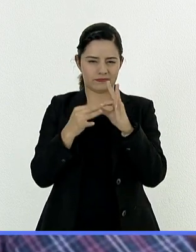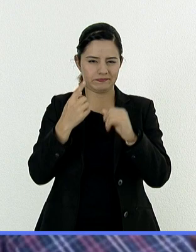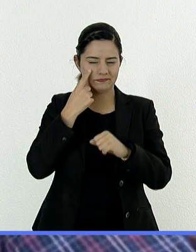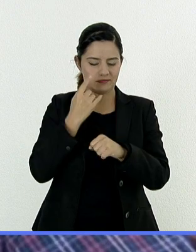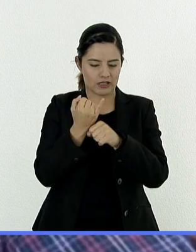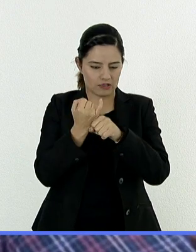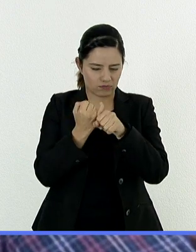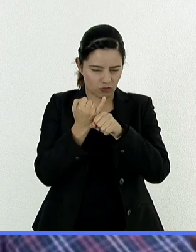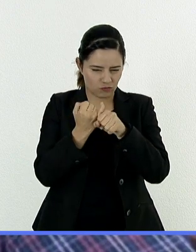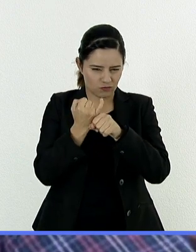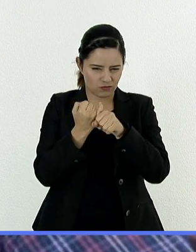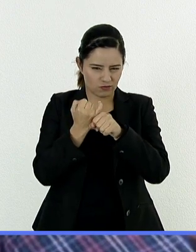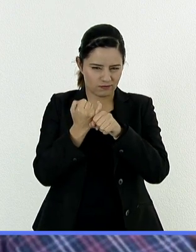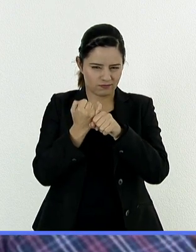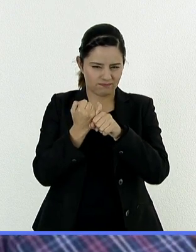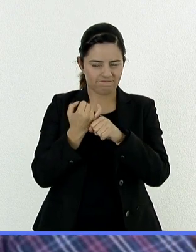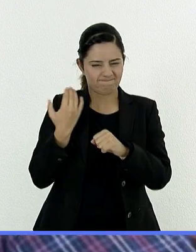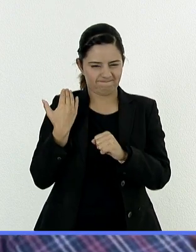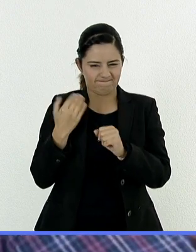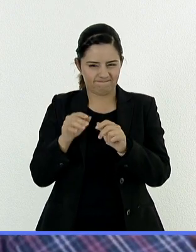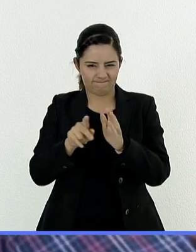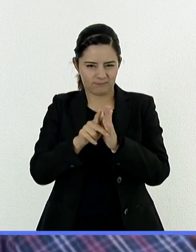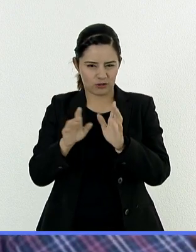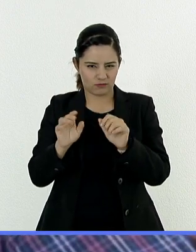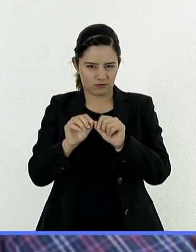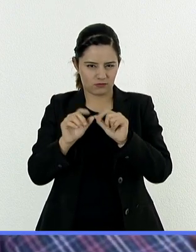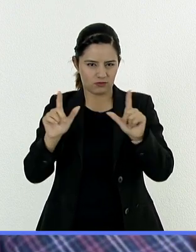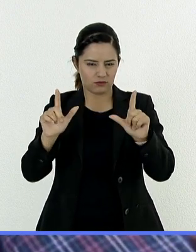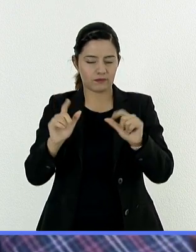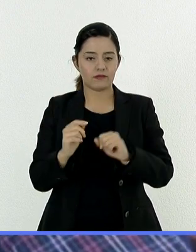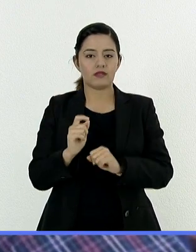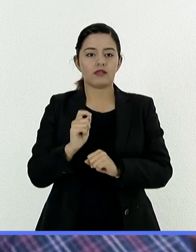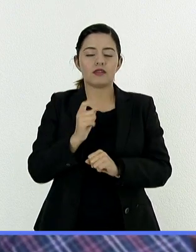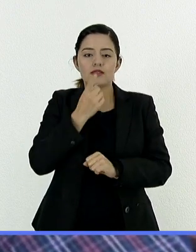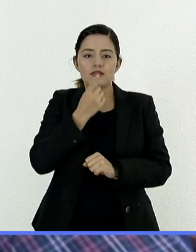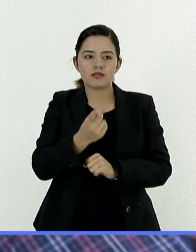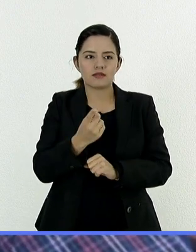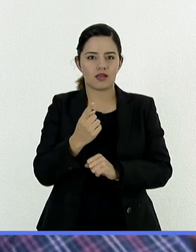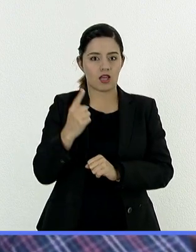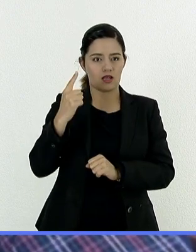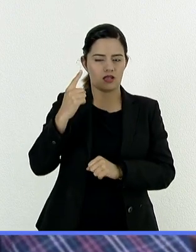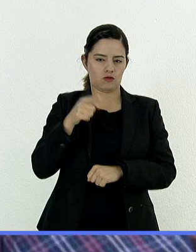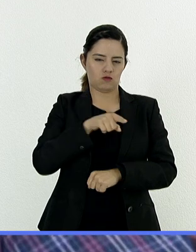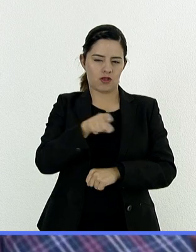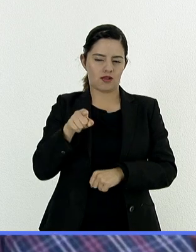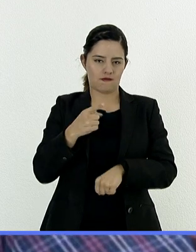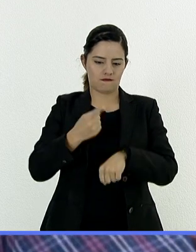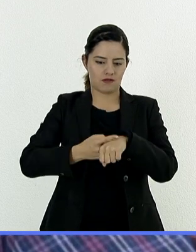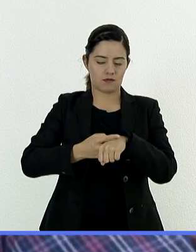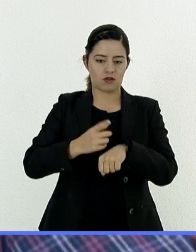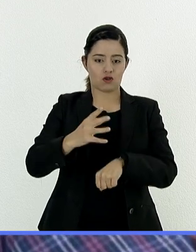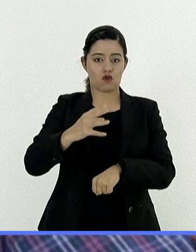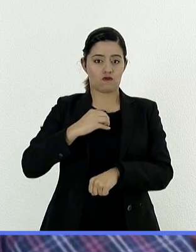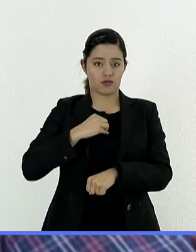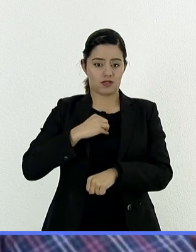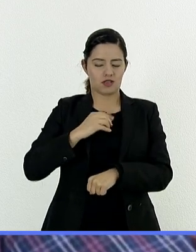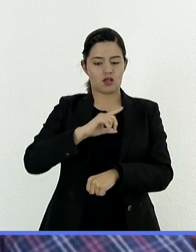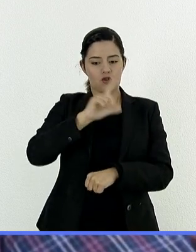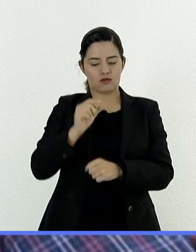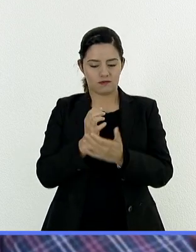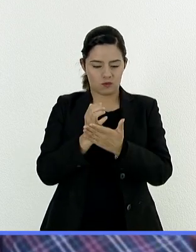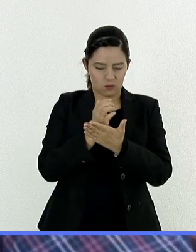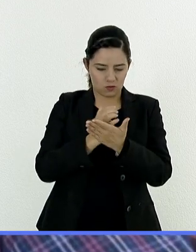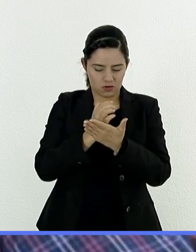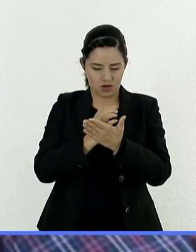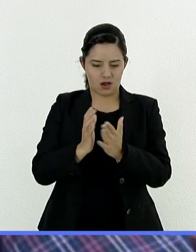recientemente publicado nos indica que el daño cerebral después de la covid-19 puede ser